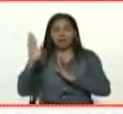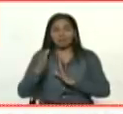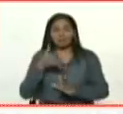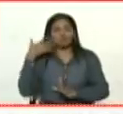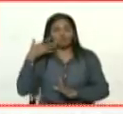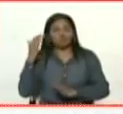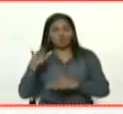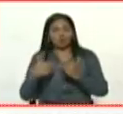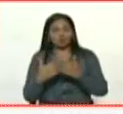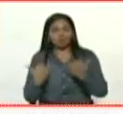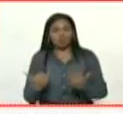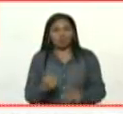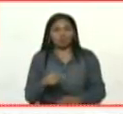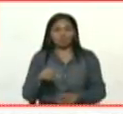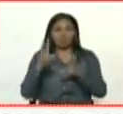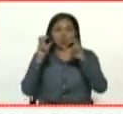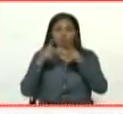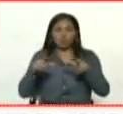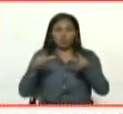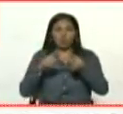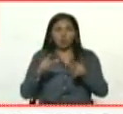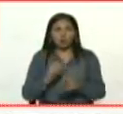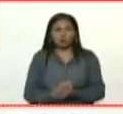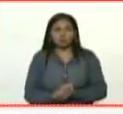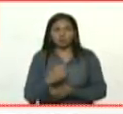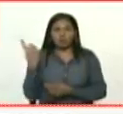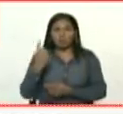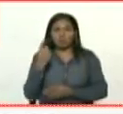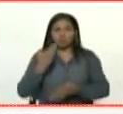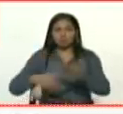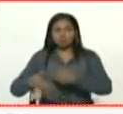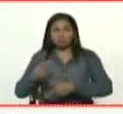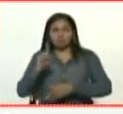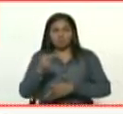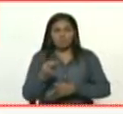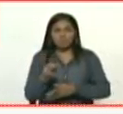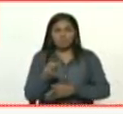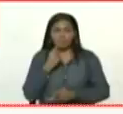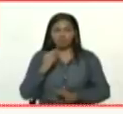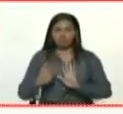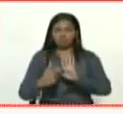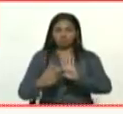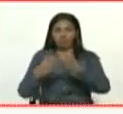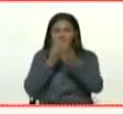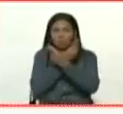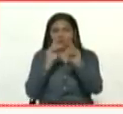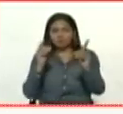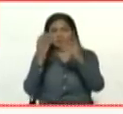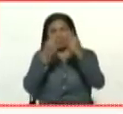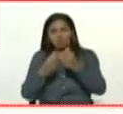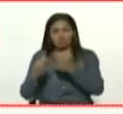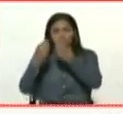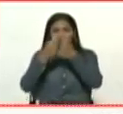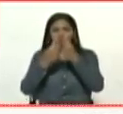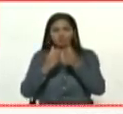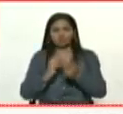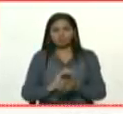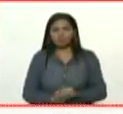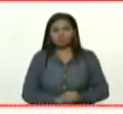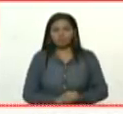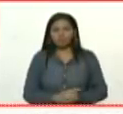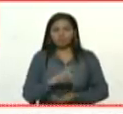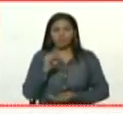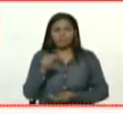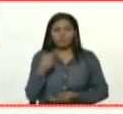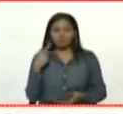prioridades en esta nueva etapa. No solo los servicios para democratizar el dinero, democratizar